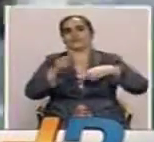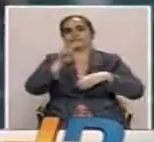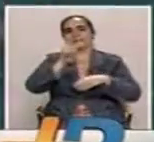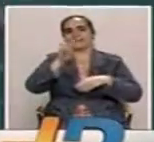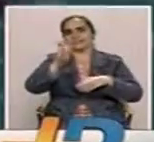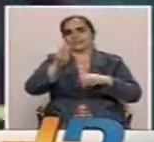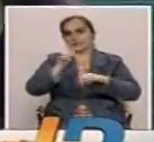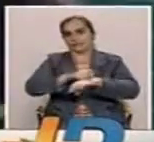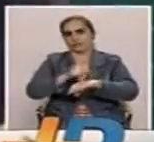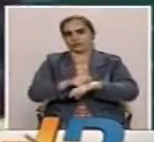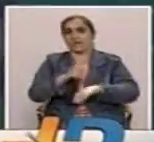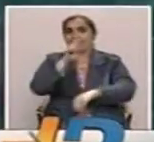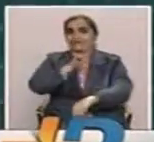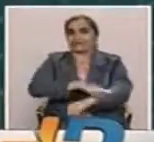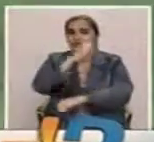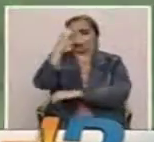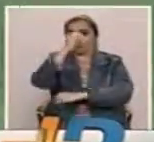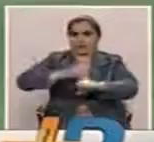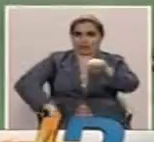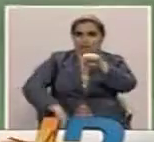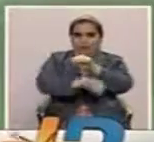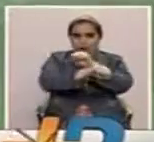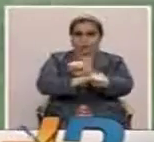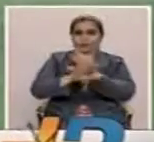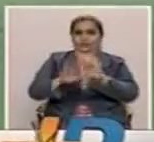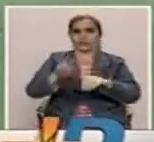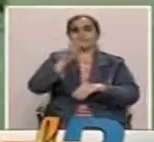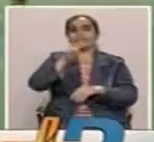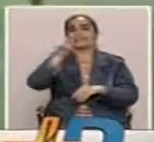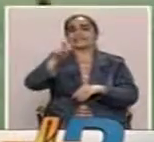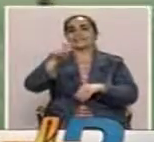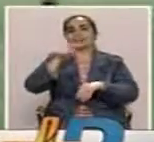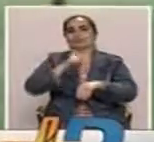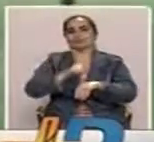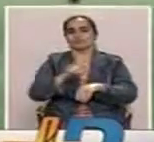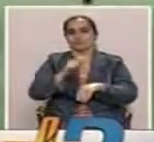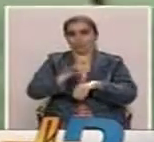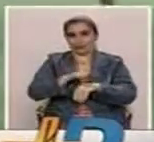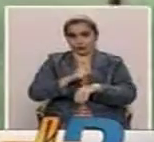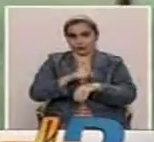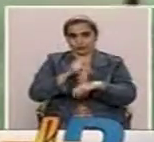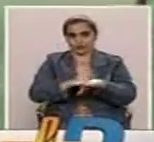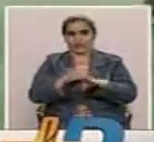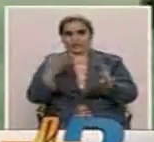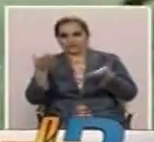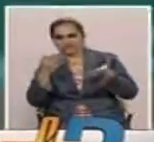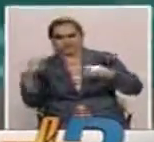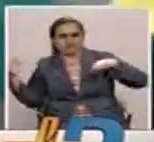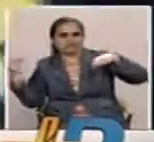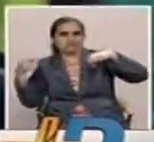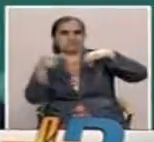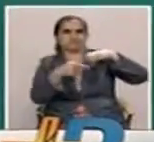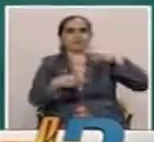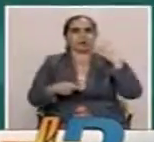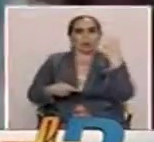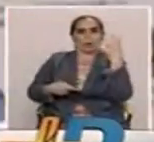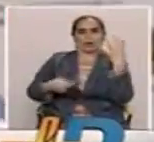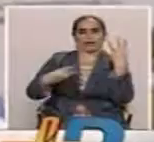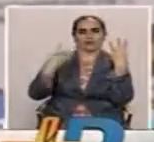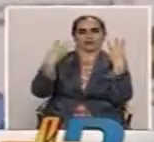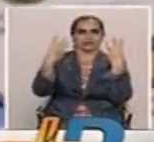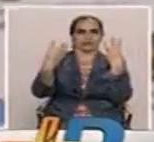73 minutos. La Selección Colombia reaccionó y a los 76 con un remate dentro del área de Rafael Tapia puso el cuarto y